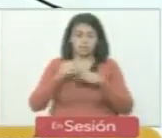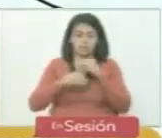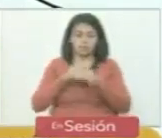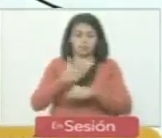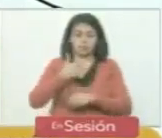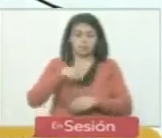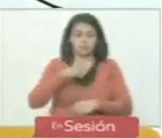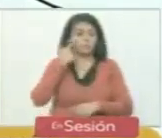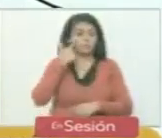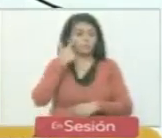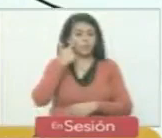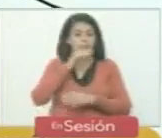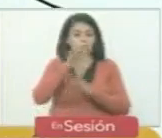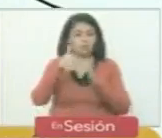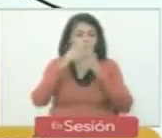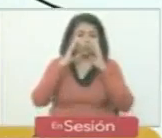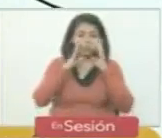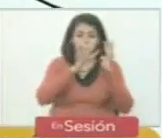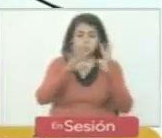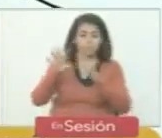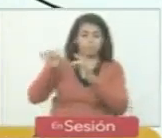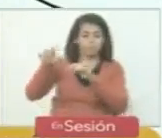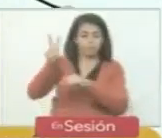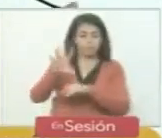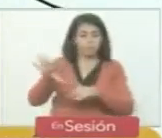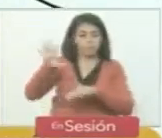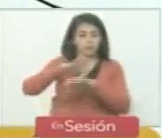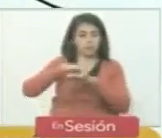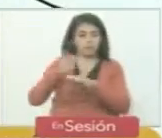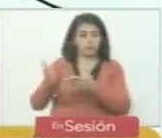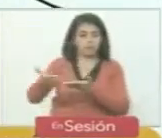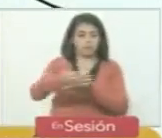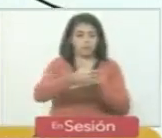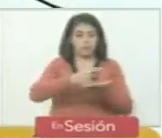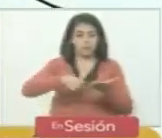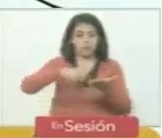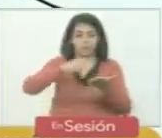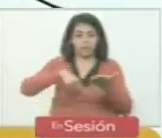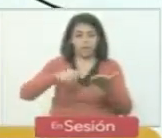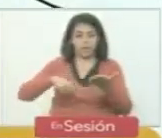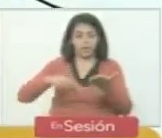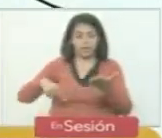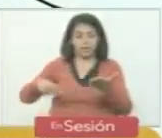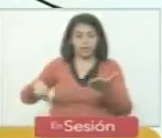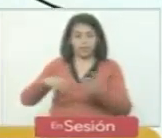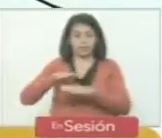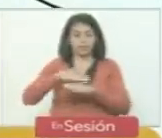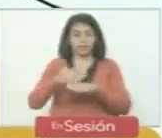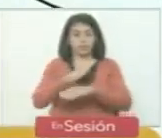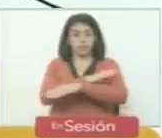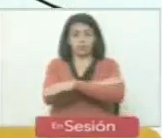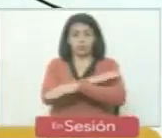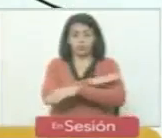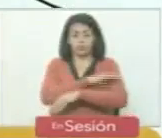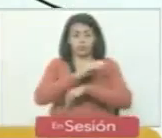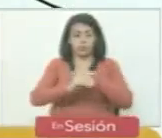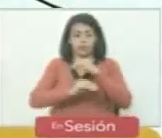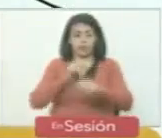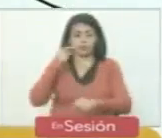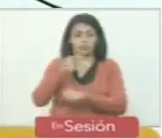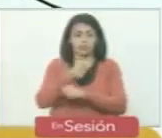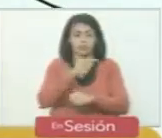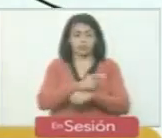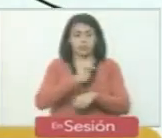ante el ojo del huracán en ese entonces, con la recolección de firmas planas que la derecha impuso para